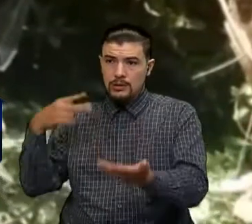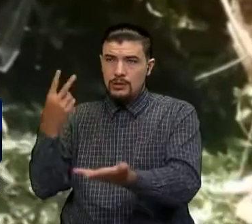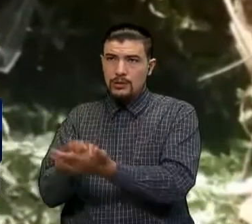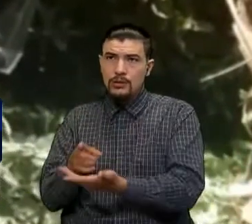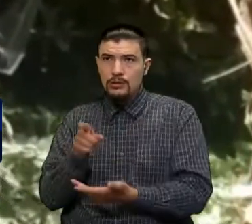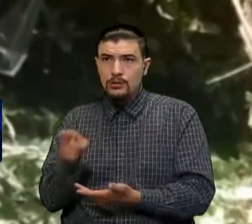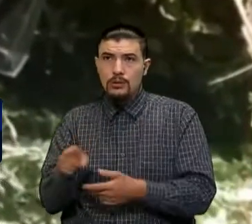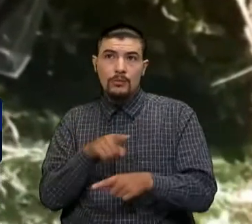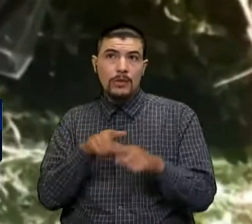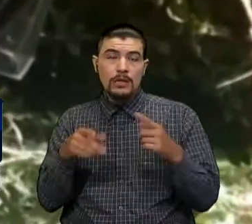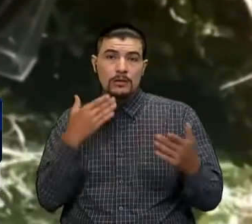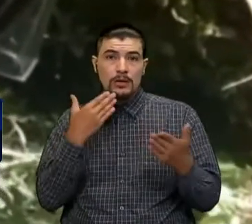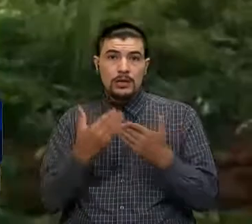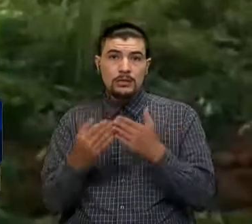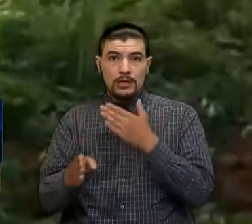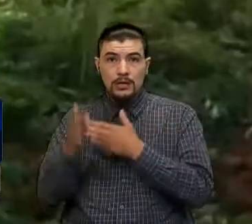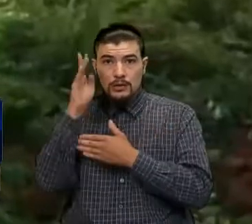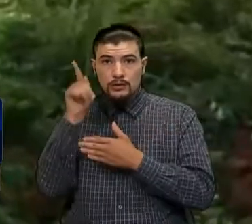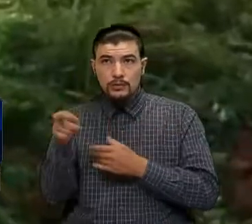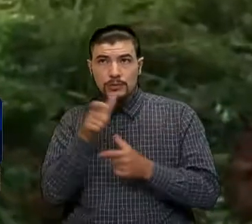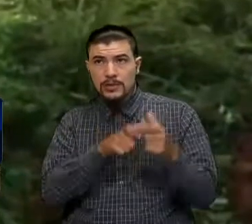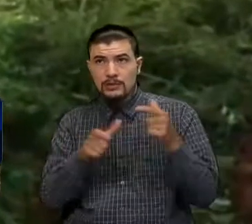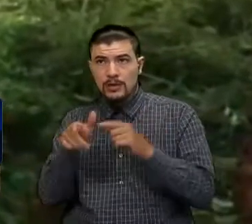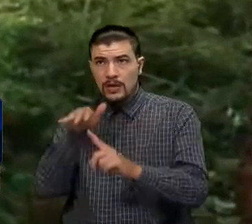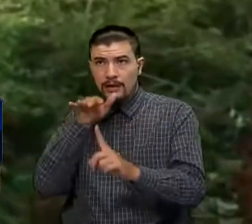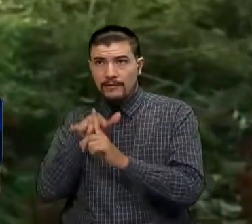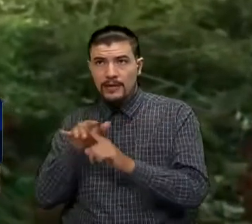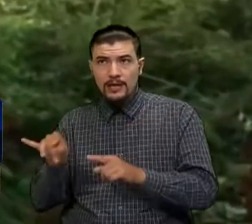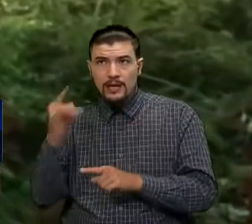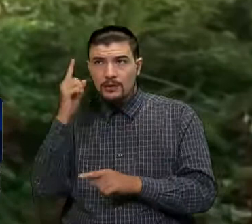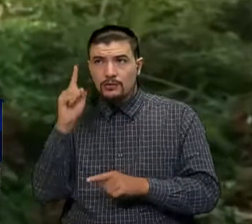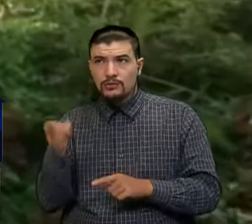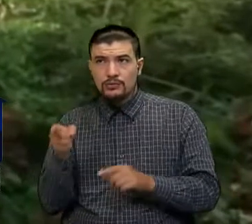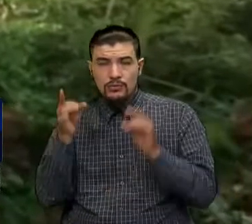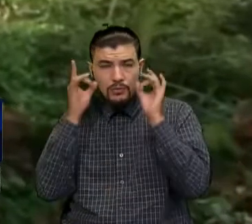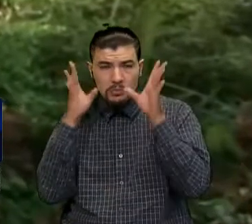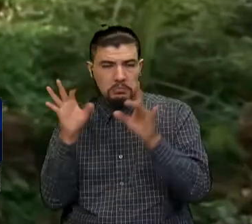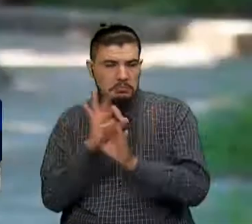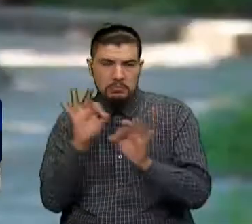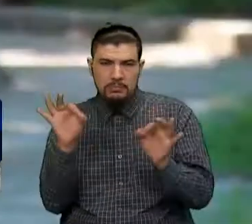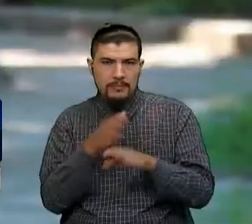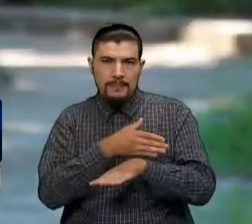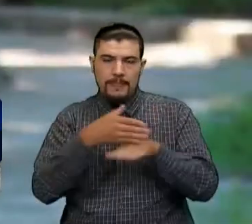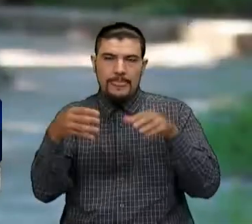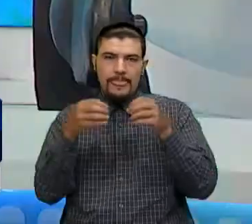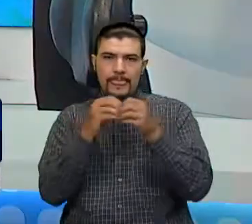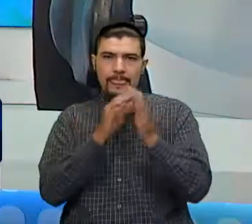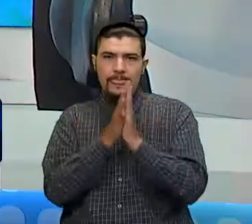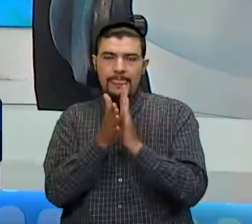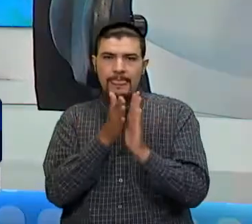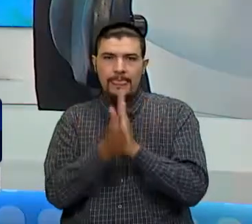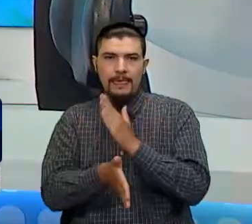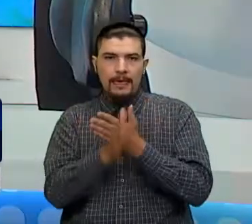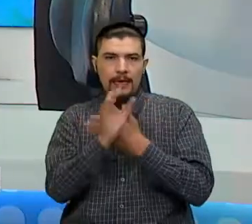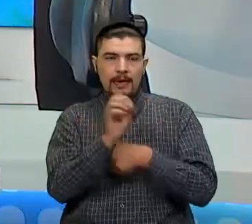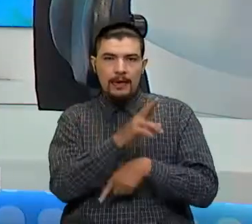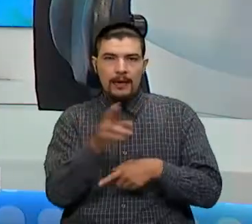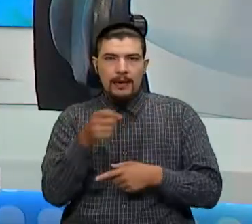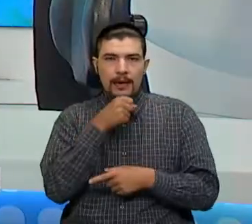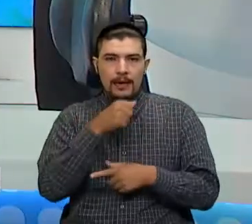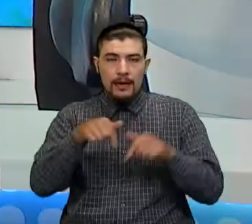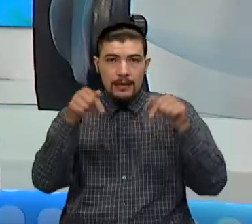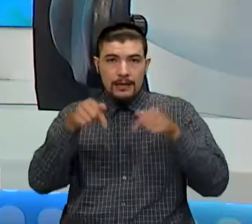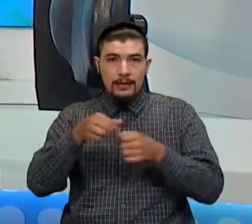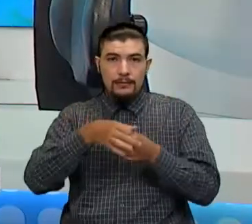Curití. Por fortuna, en este hecho no se presentaron personas lesionadas de gravedad. Esta es toda la información por el momento. Desde el municipio de San